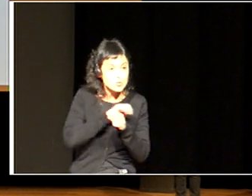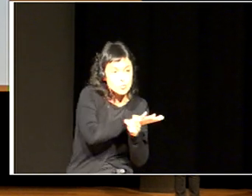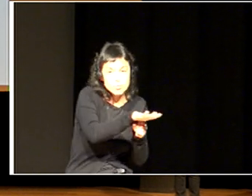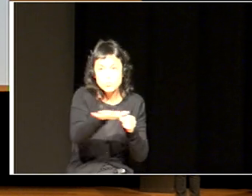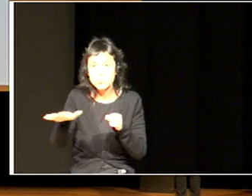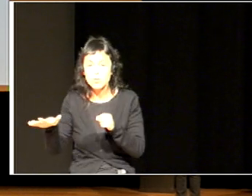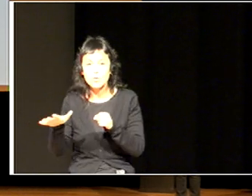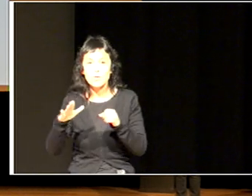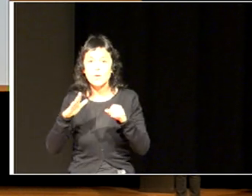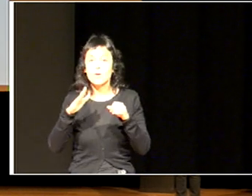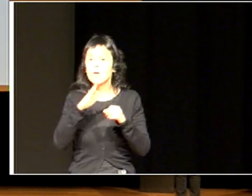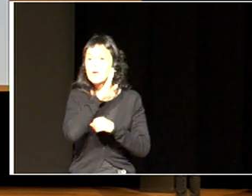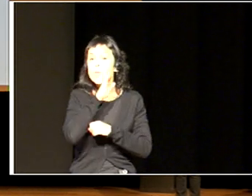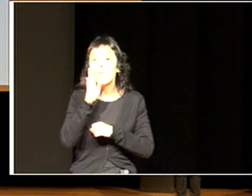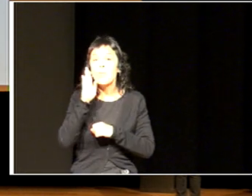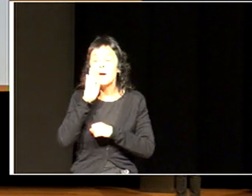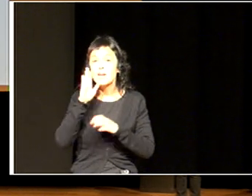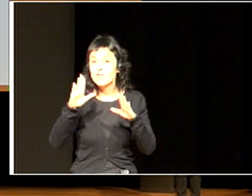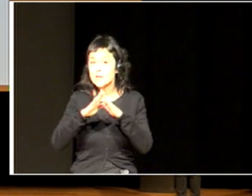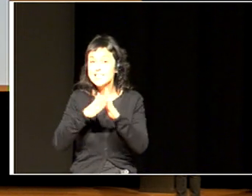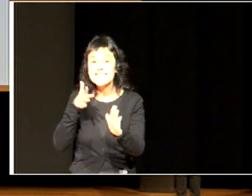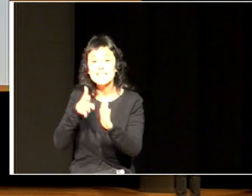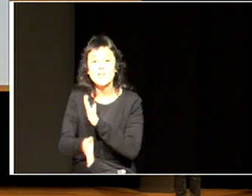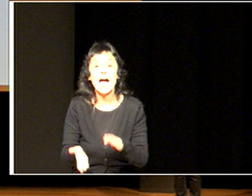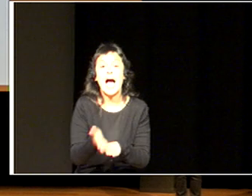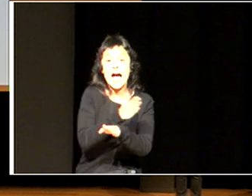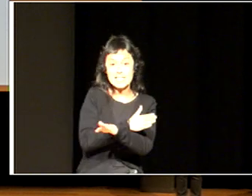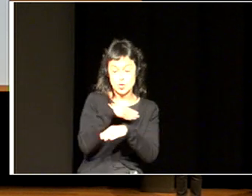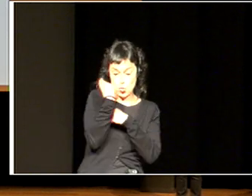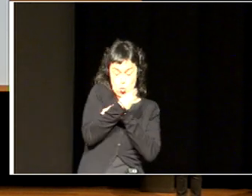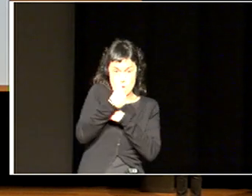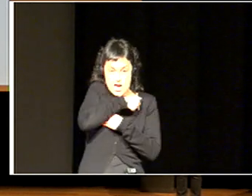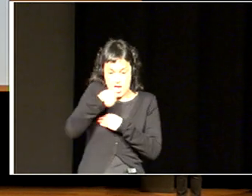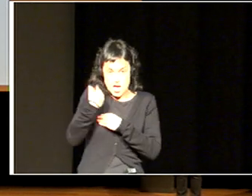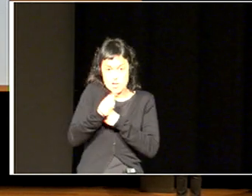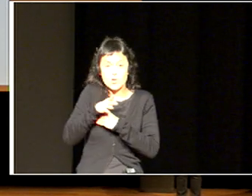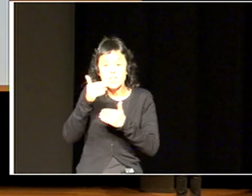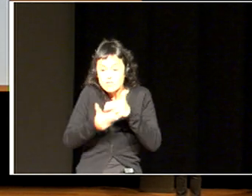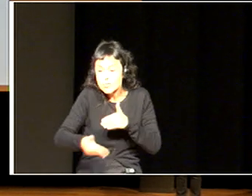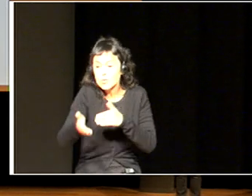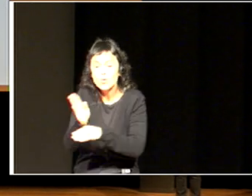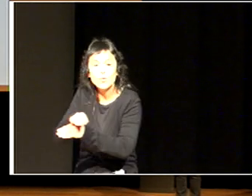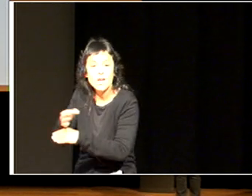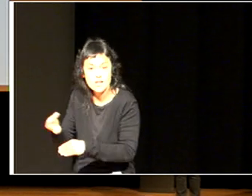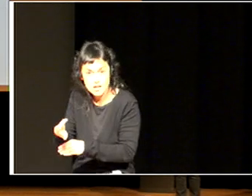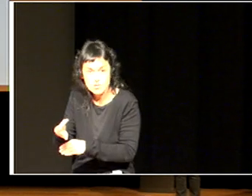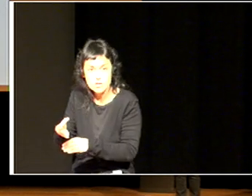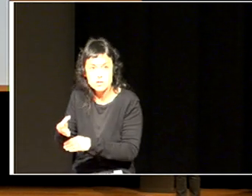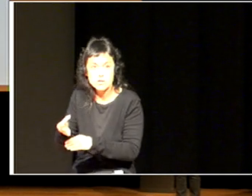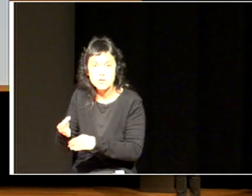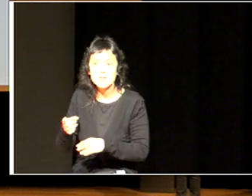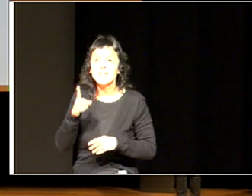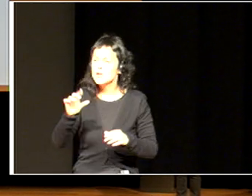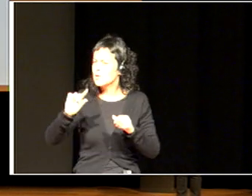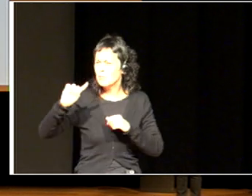feminista cuídate tú antes que eres la que luego va a cuidar además por lo tanto tendré en cuenta tú cuídate tú